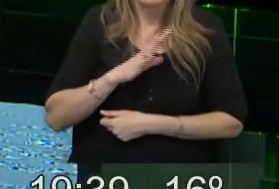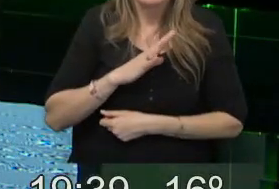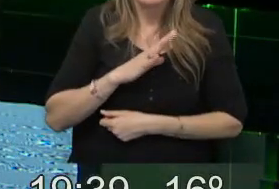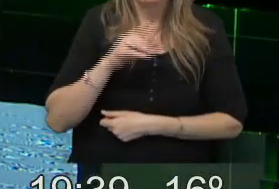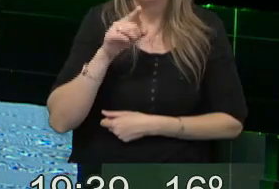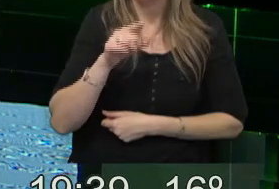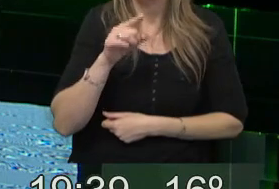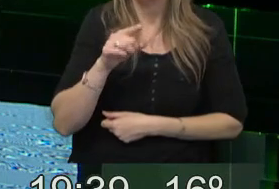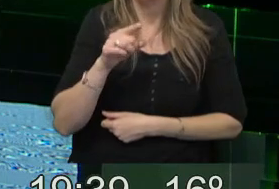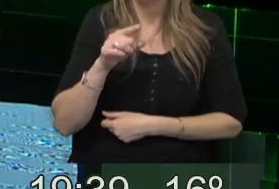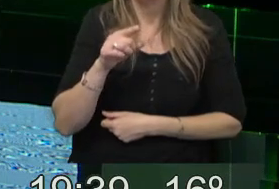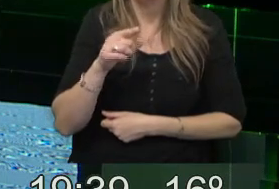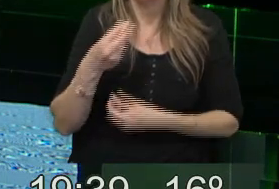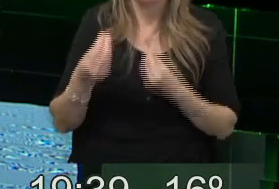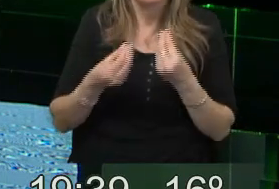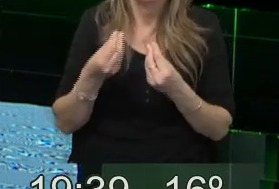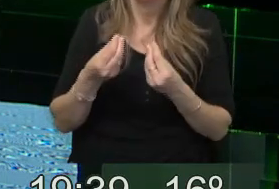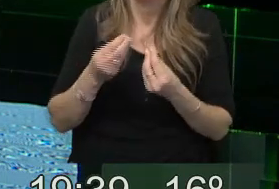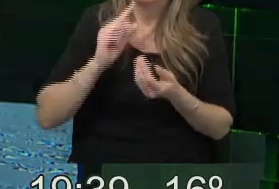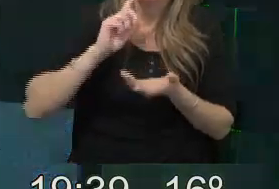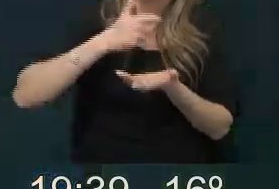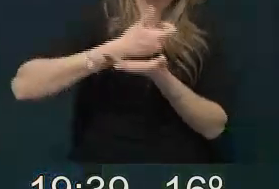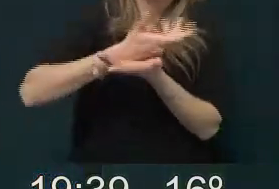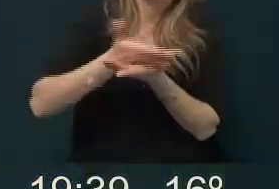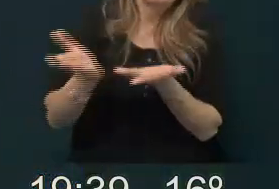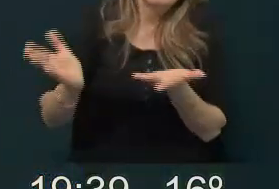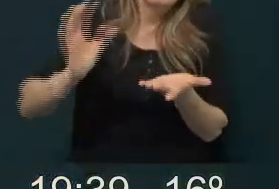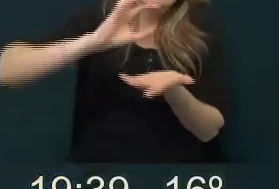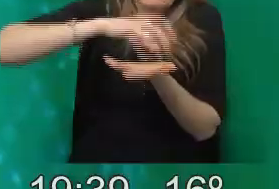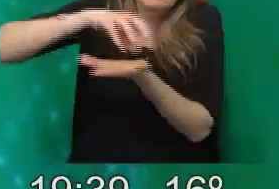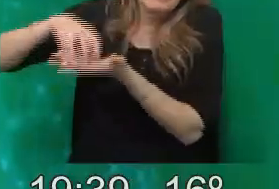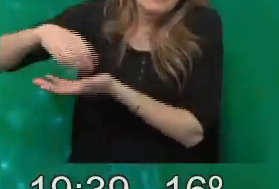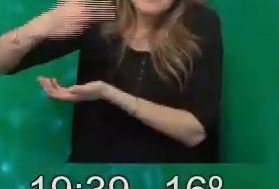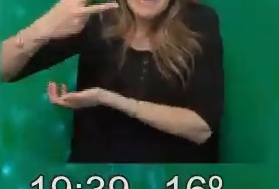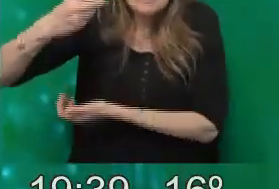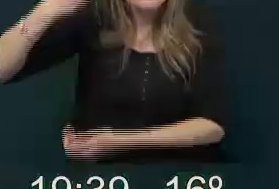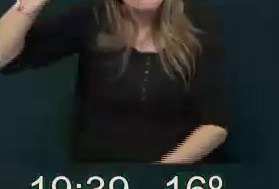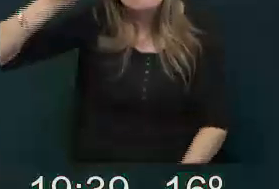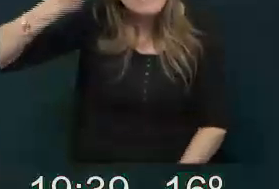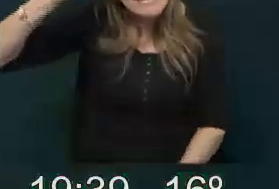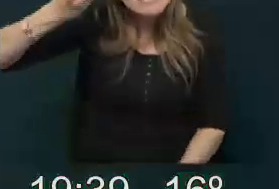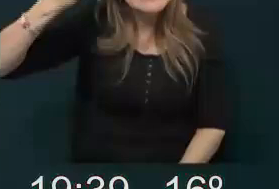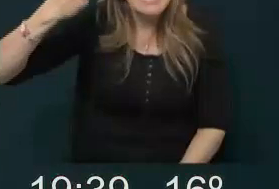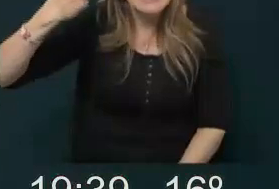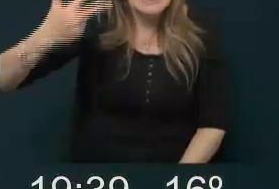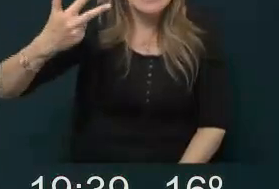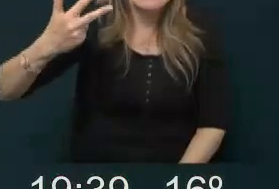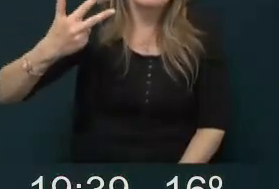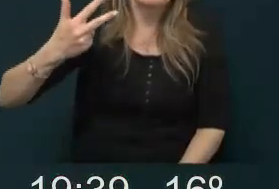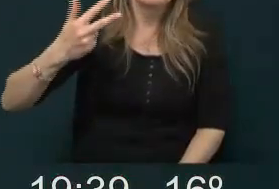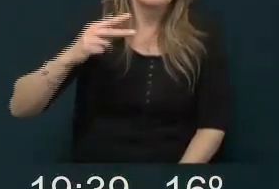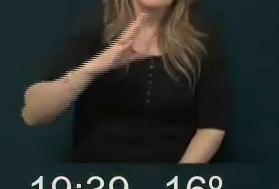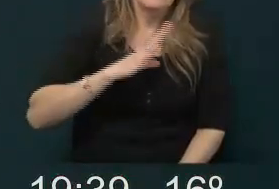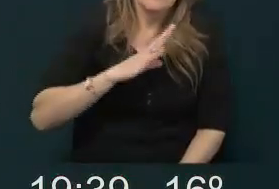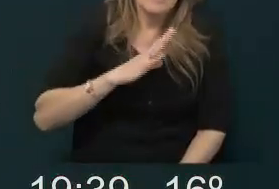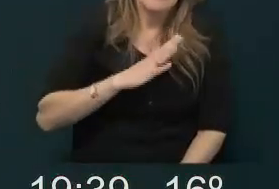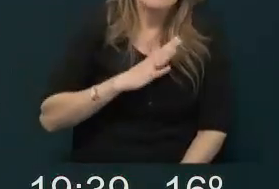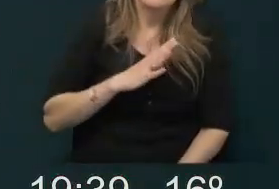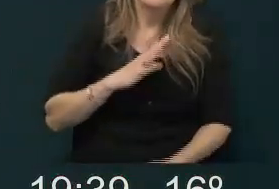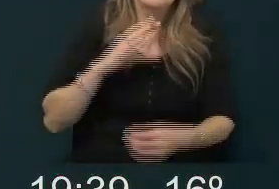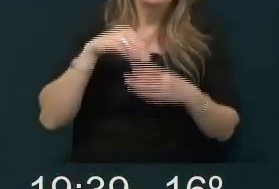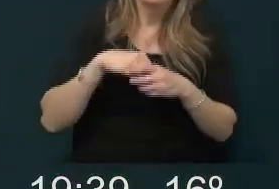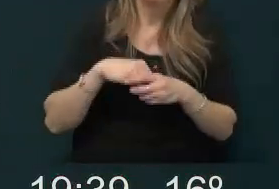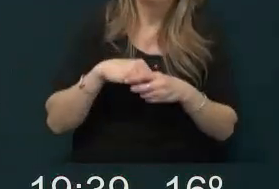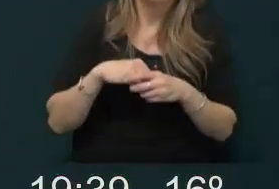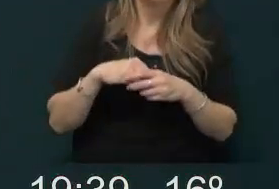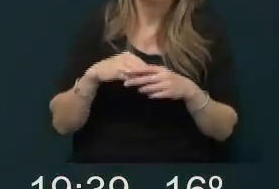sus indicaciones para la puesta en escena de estas tres conferencias. O si gustan, digamos. Ahí está. Y además tiene unos epílogos y tiene también una banda sonora